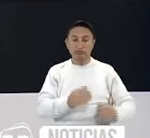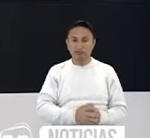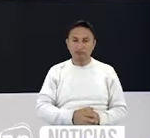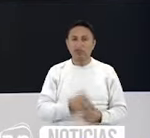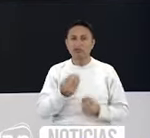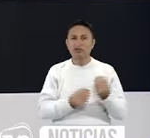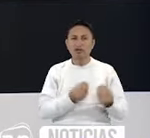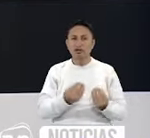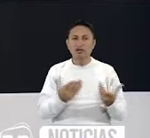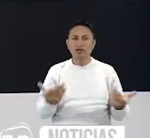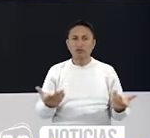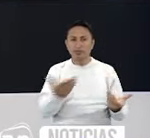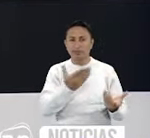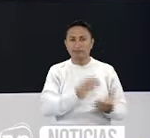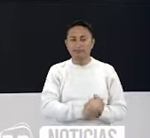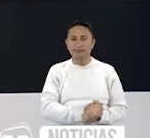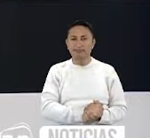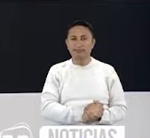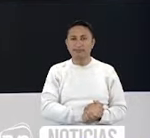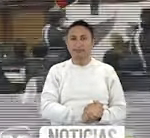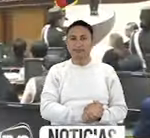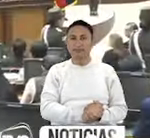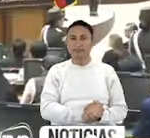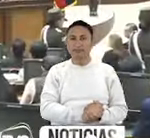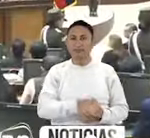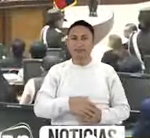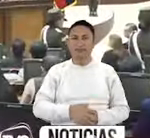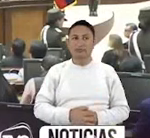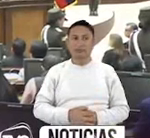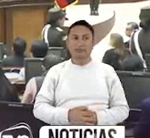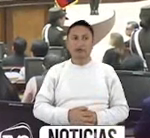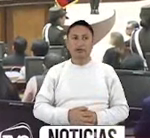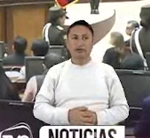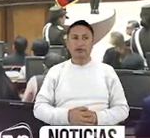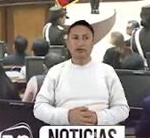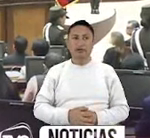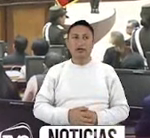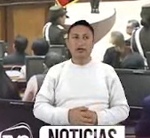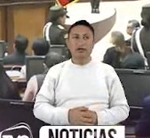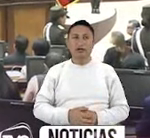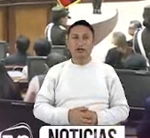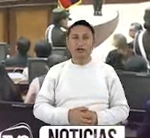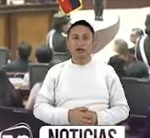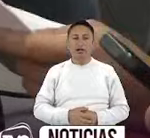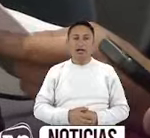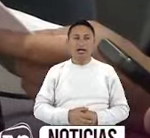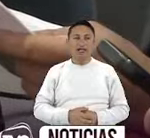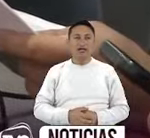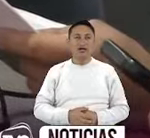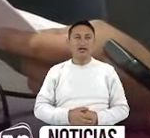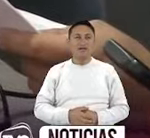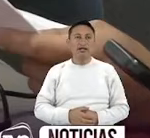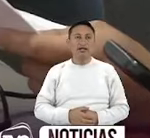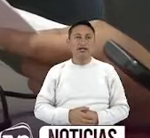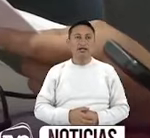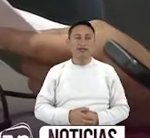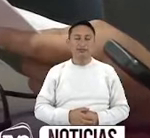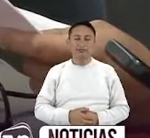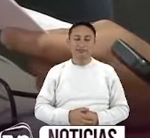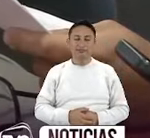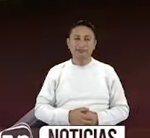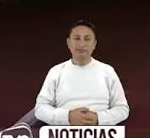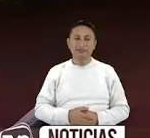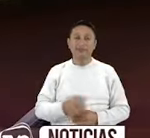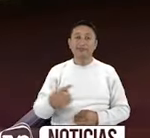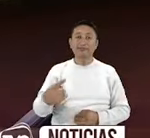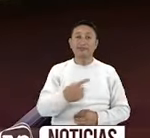les contamos. La Asamblea Nacional no incluirá en el pleno de este jueves la moción de respaldo a la fiscal